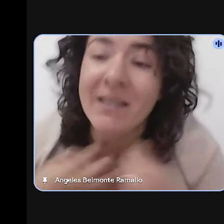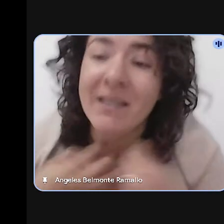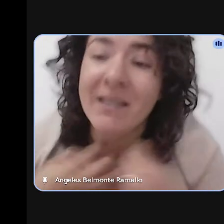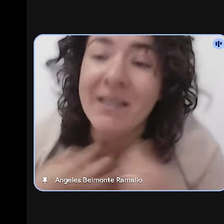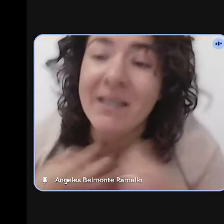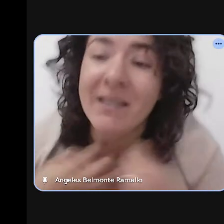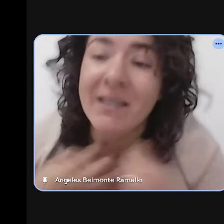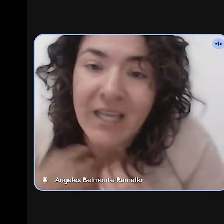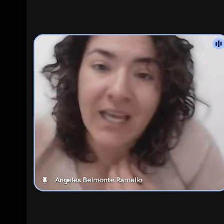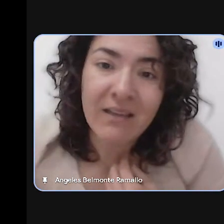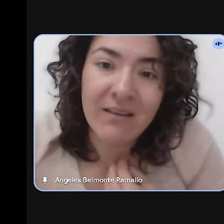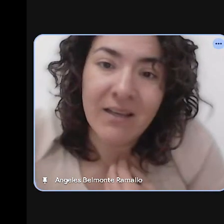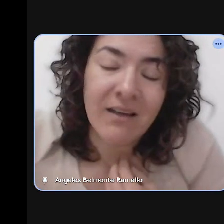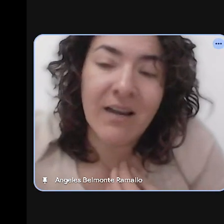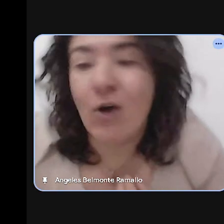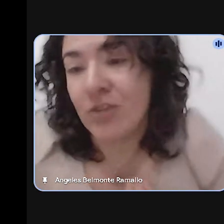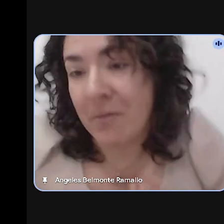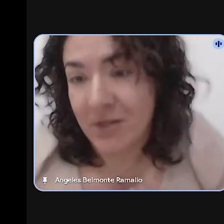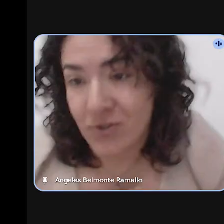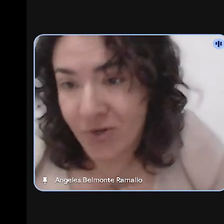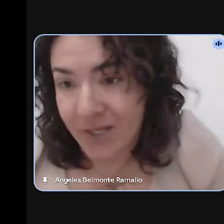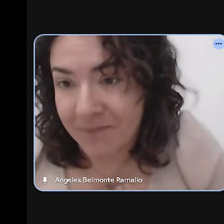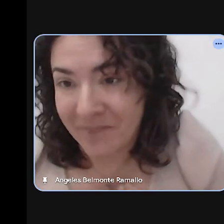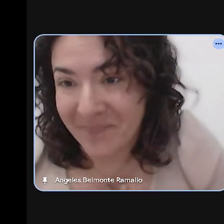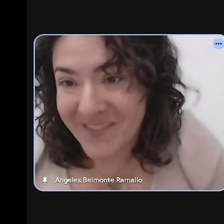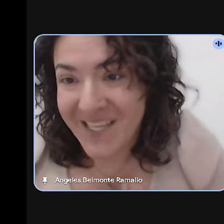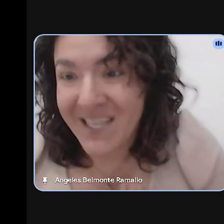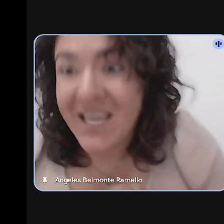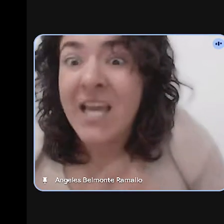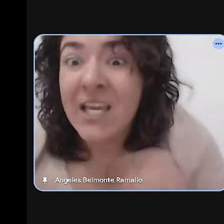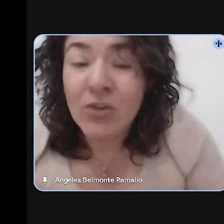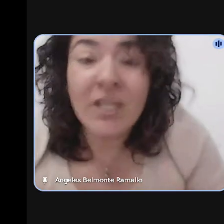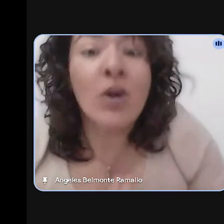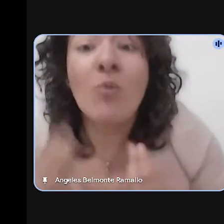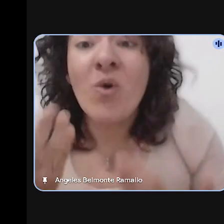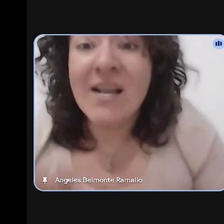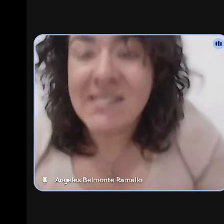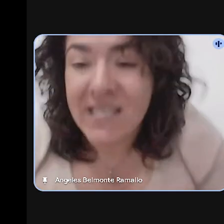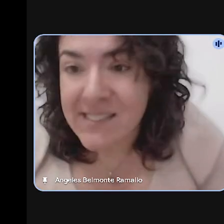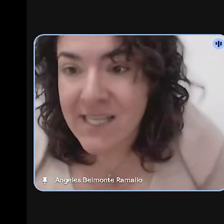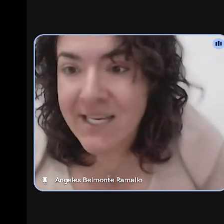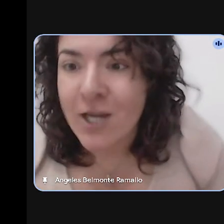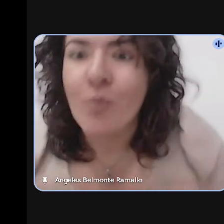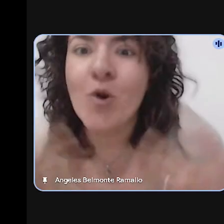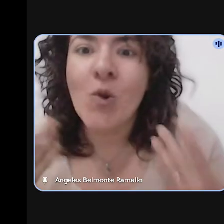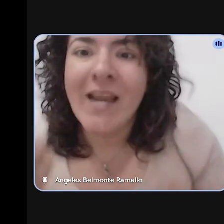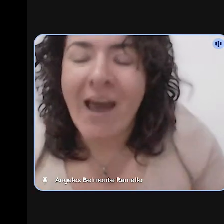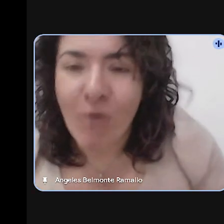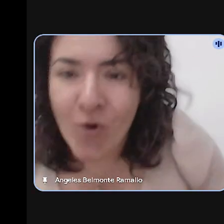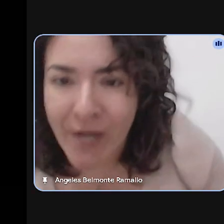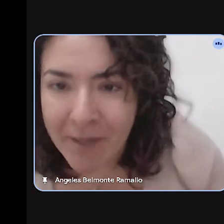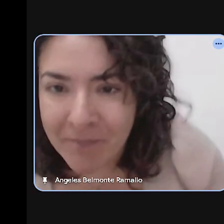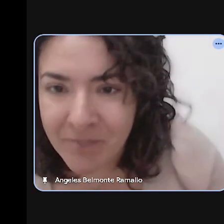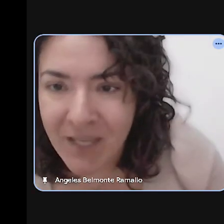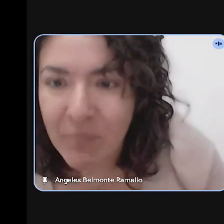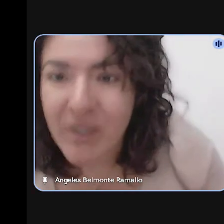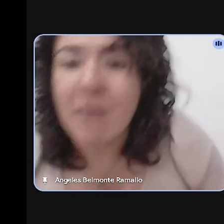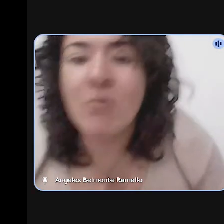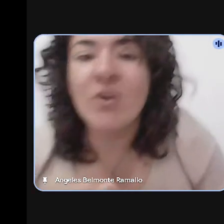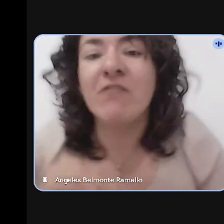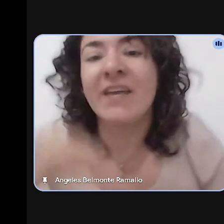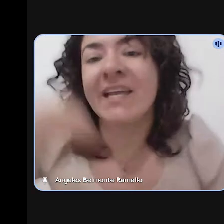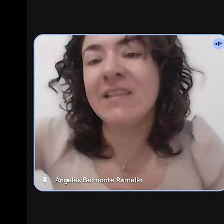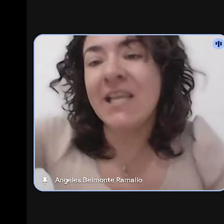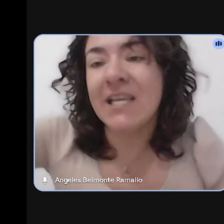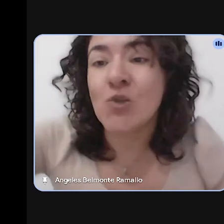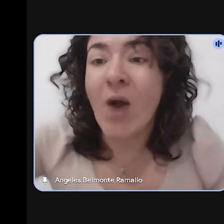están hablando de la otra persona, ¿sí? Y otra, cómo hace la seña, cómo lo elabora, que por ahí es